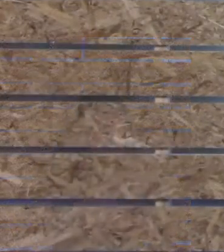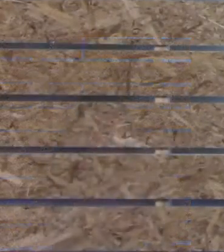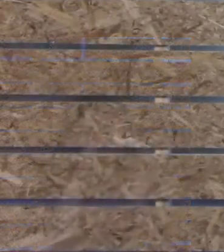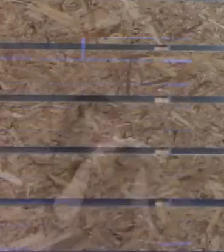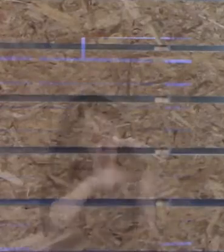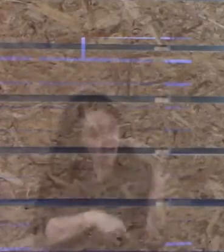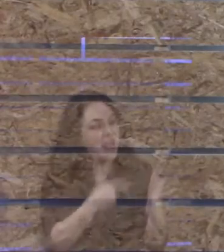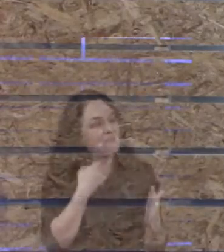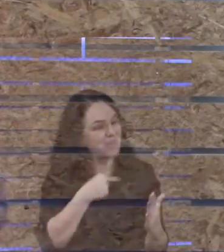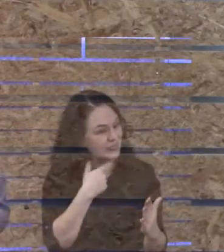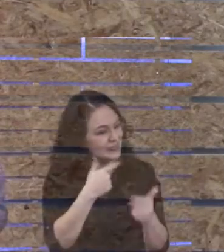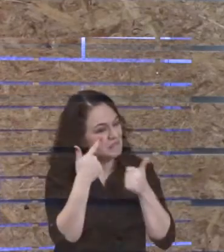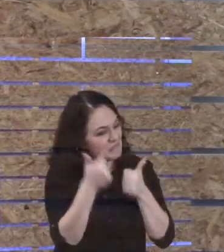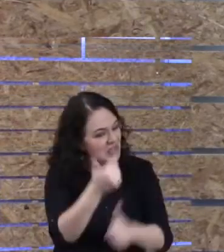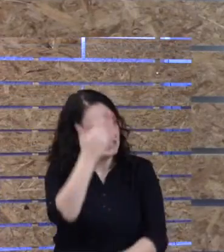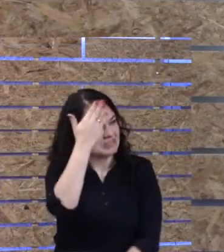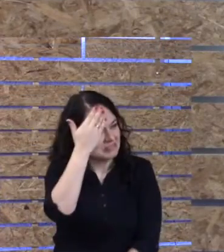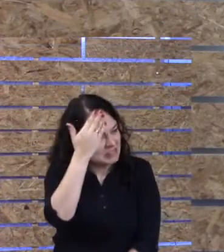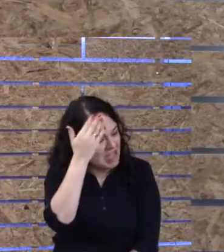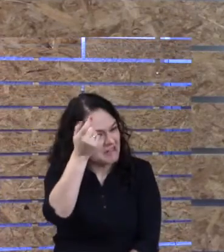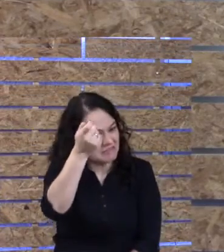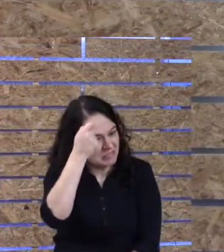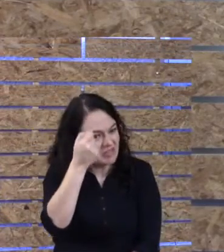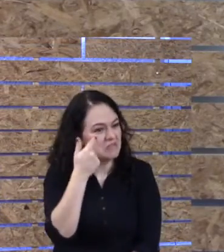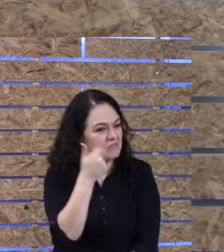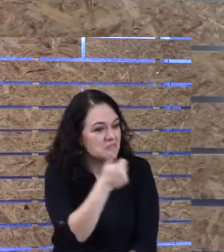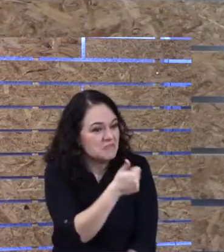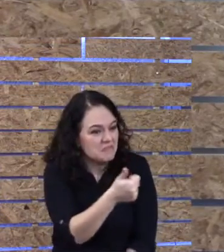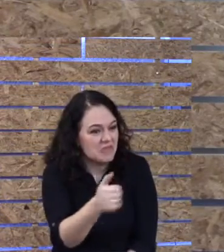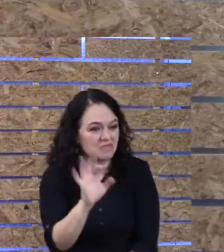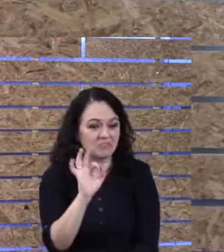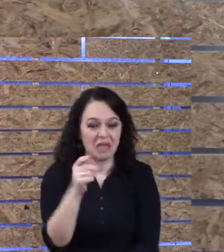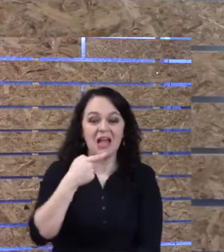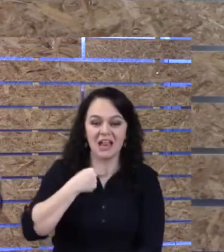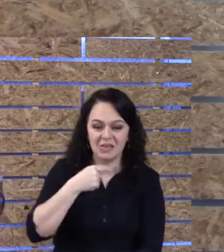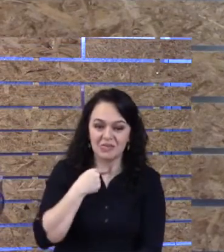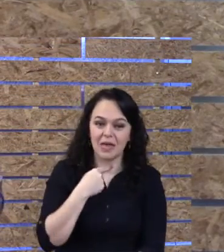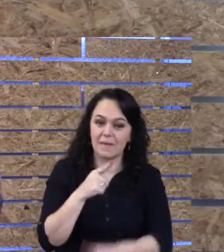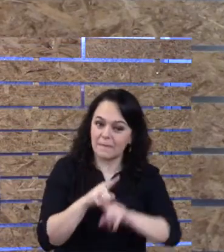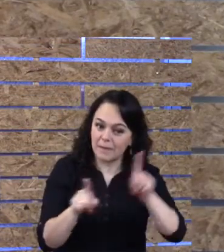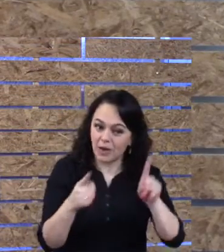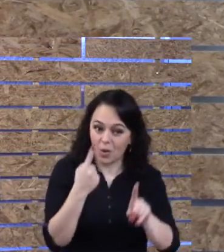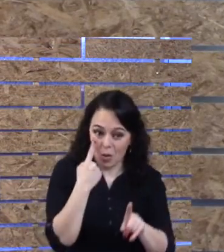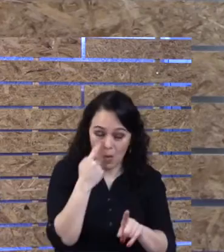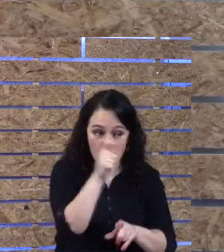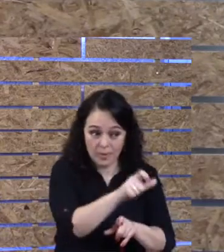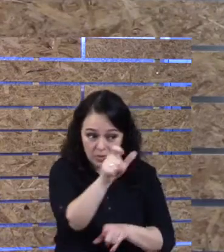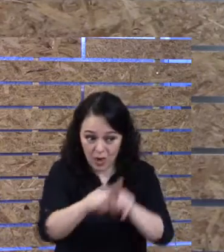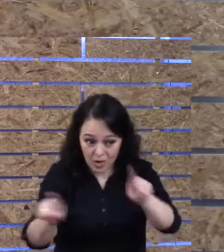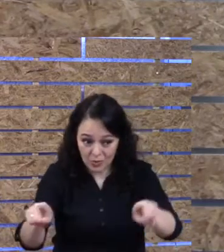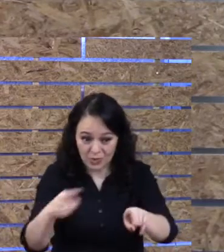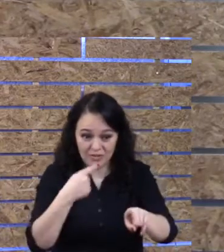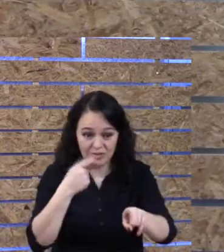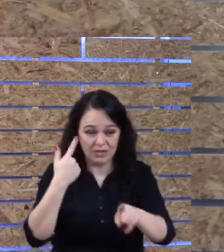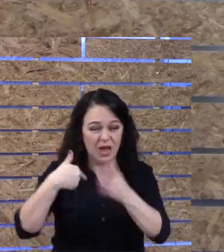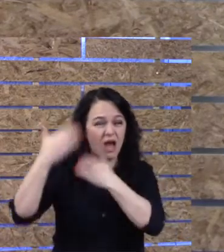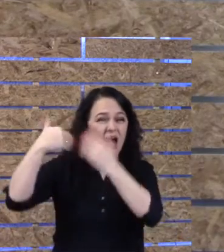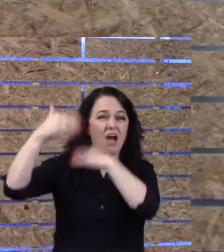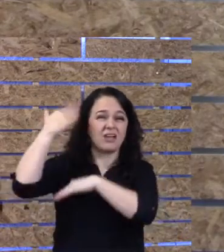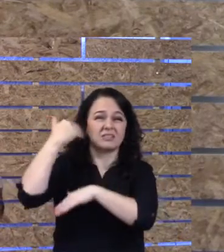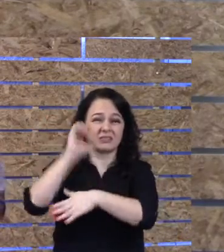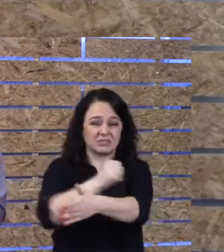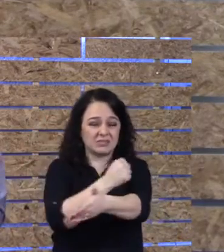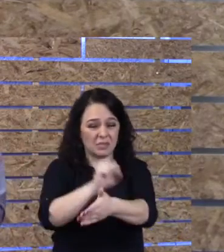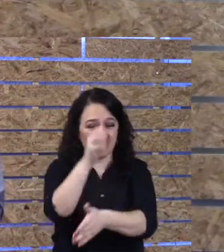gusta y que sabemos del Salmo 23. Bueno, hay que ser honestos. Algunas personas viven del pasado del Salmo